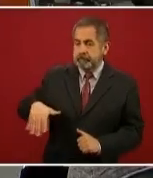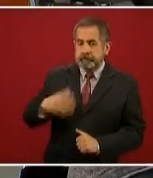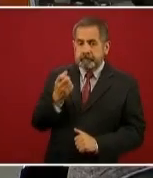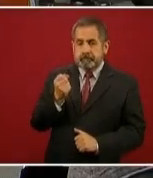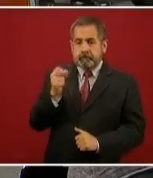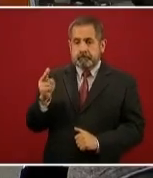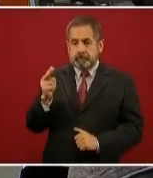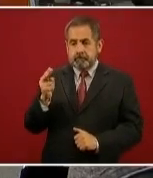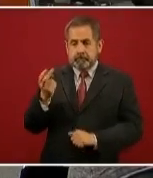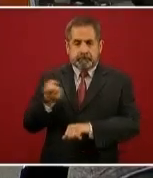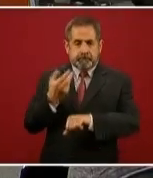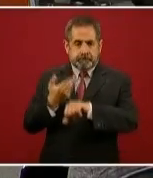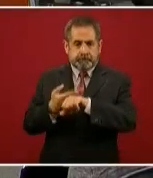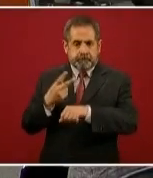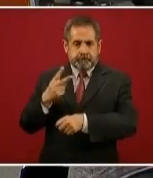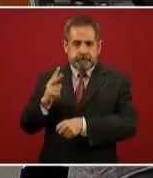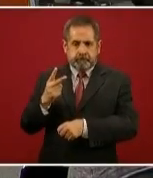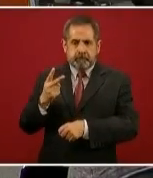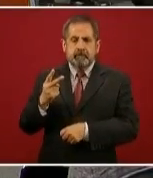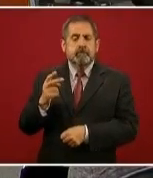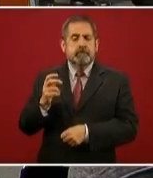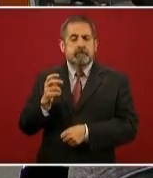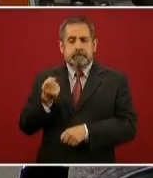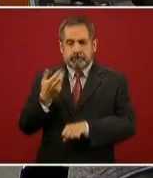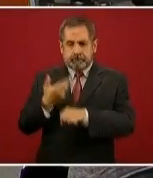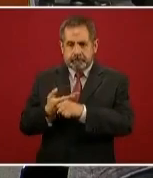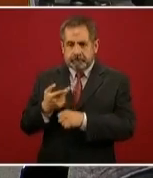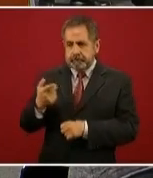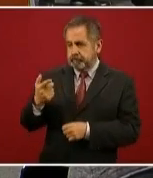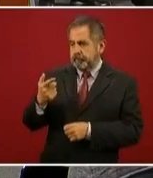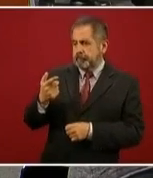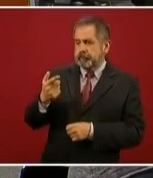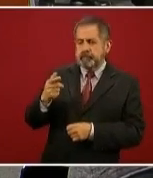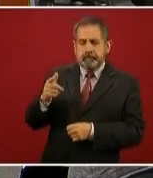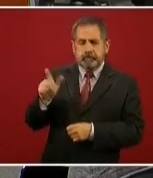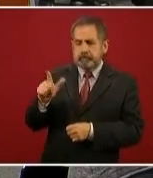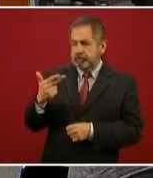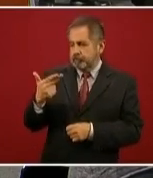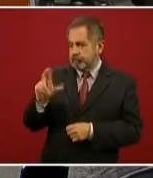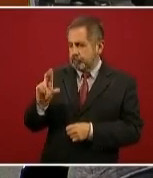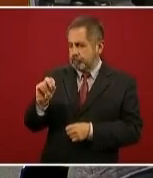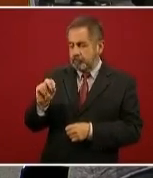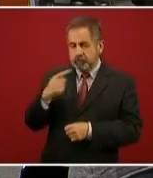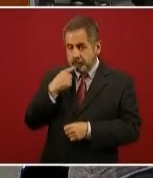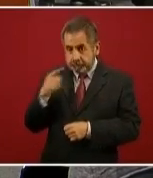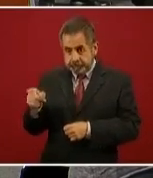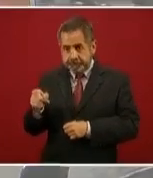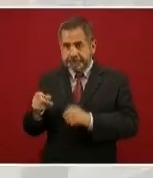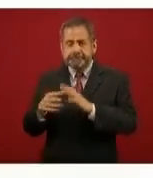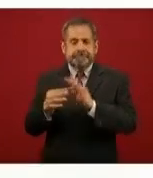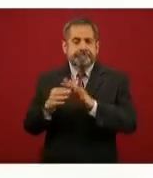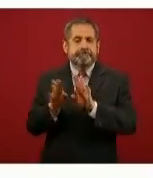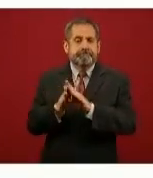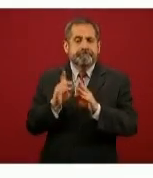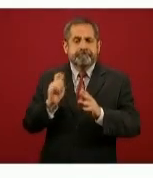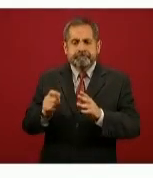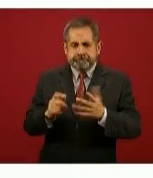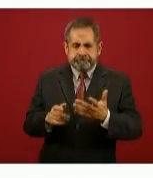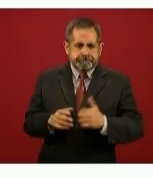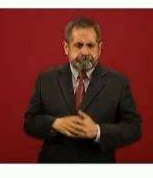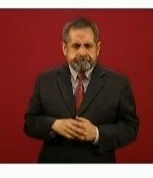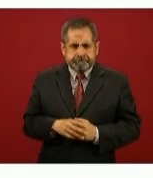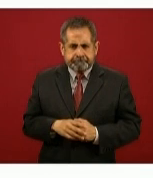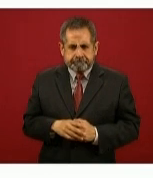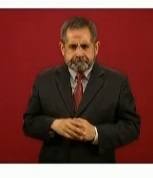Gatell explicaba de la infraestructura de salud que ya eh, se, se cuenta y que